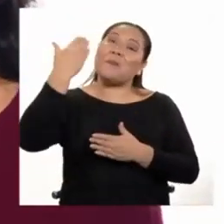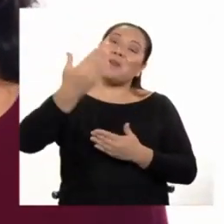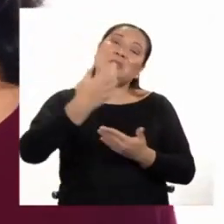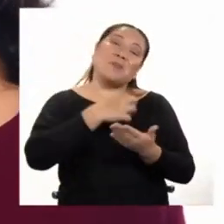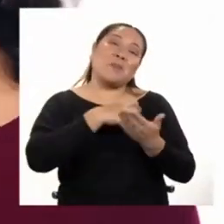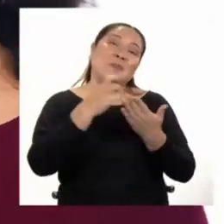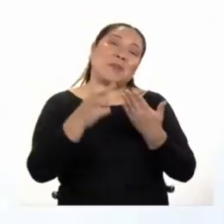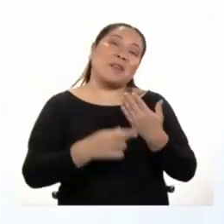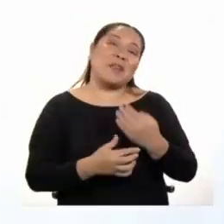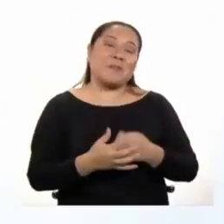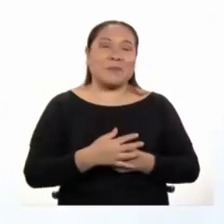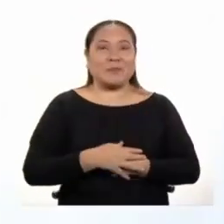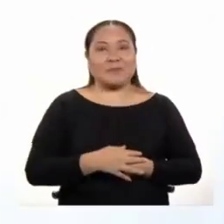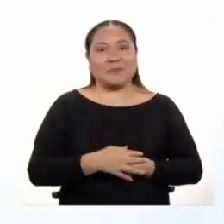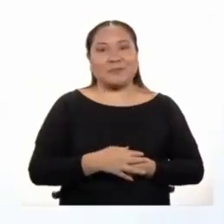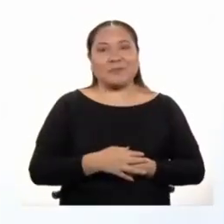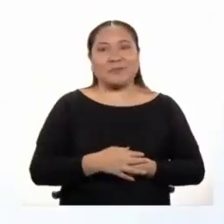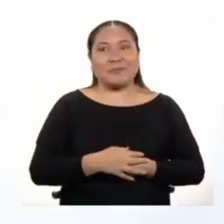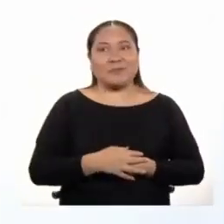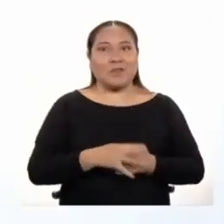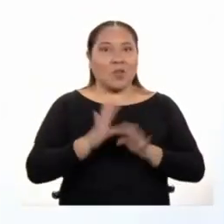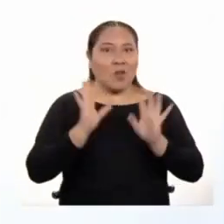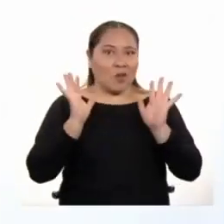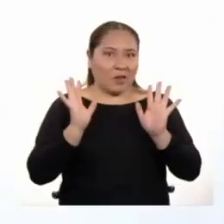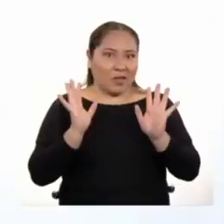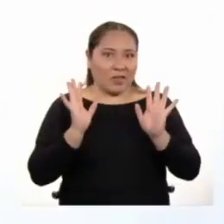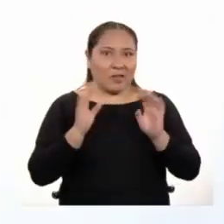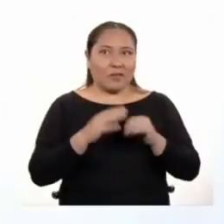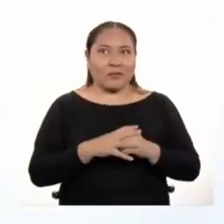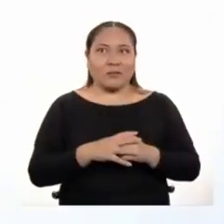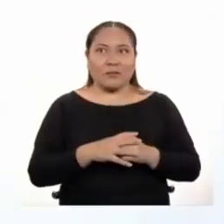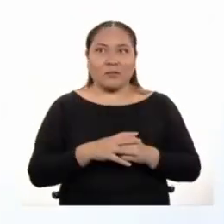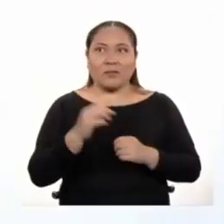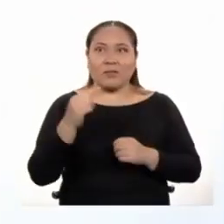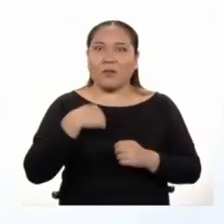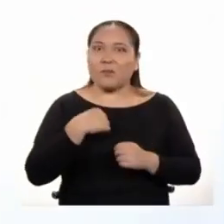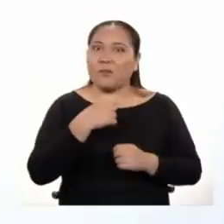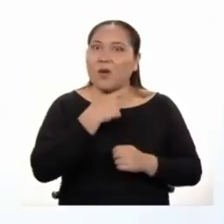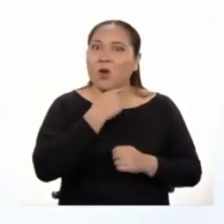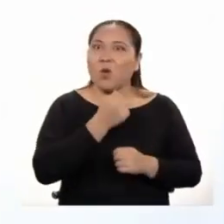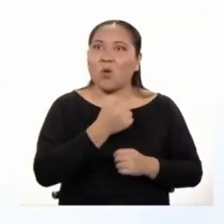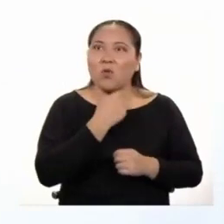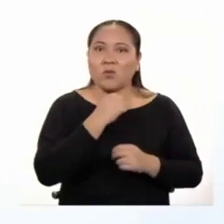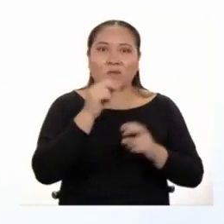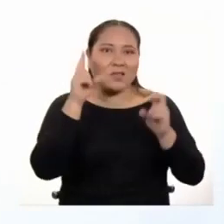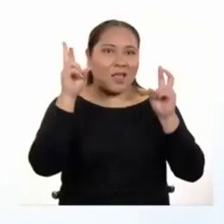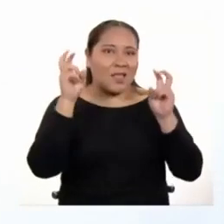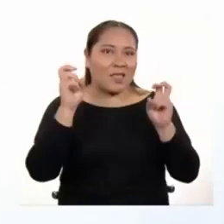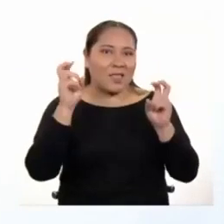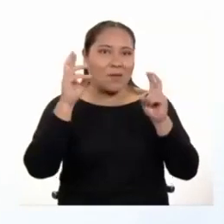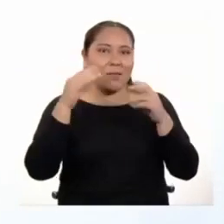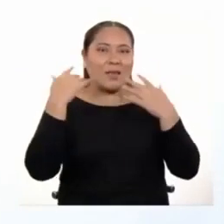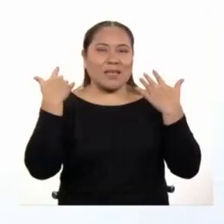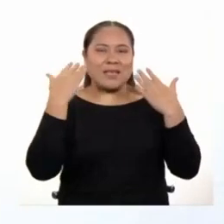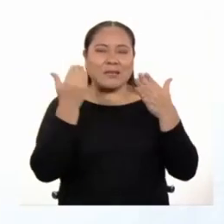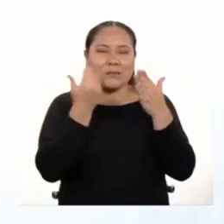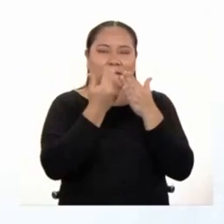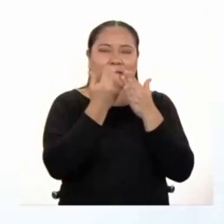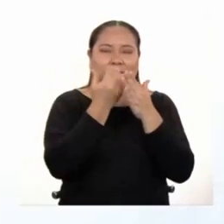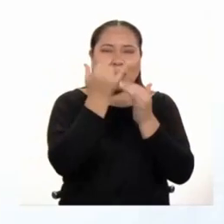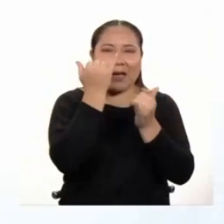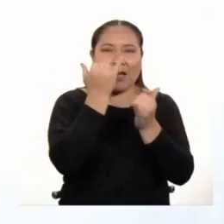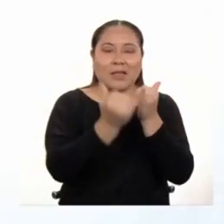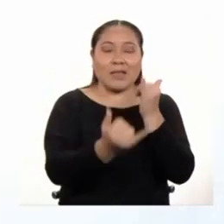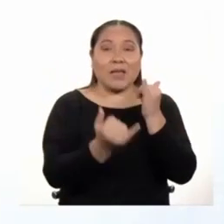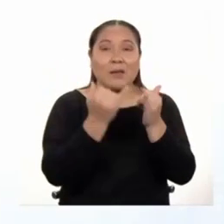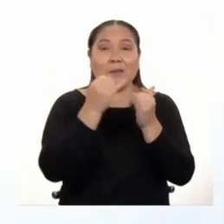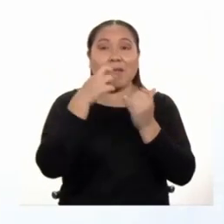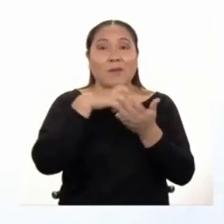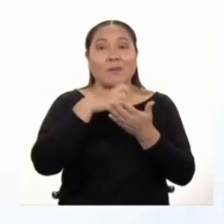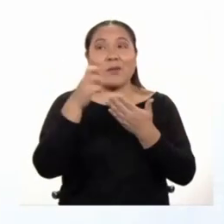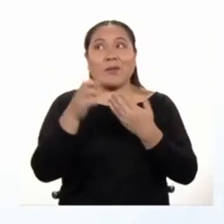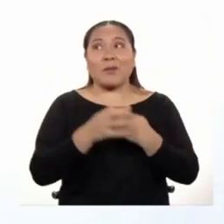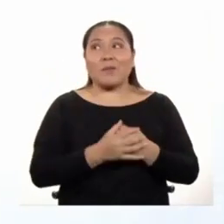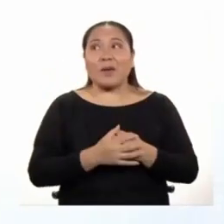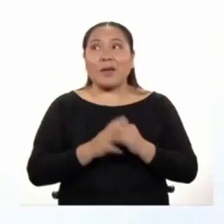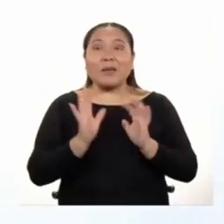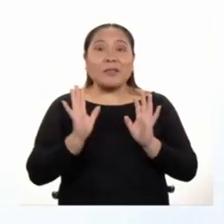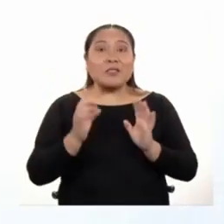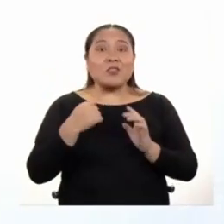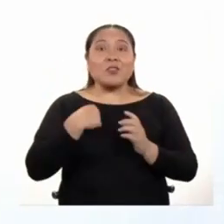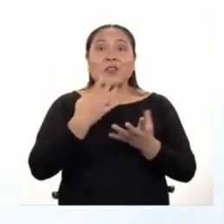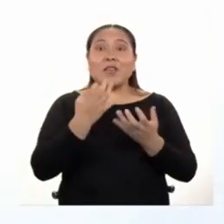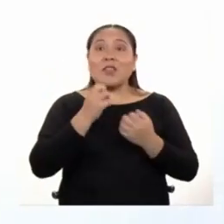sesión. Bueno, aunque me encante el tema, ya estamos por llegar al final del episodio y